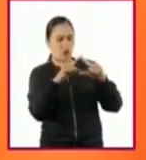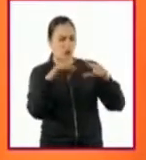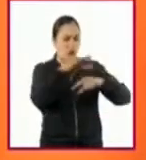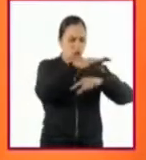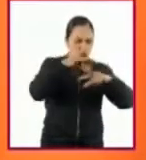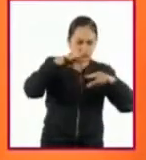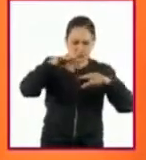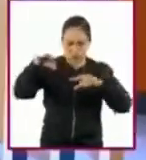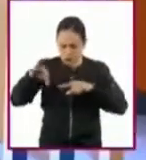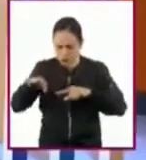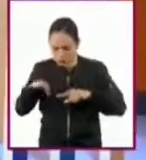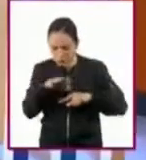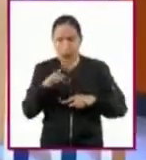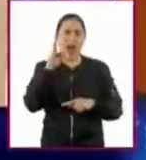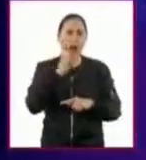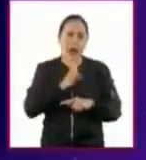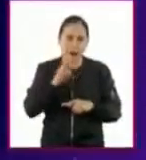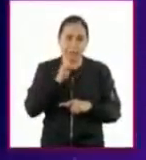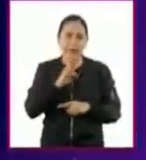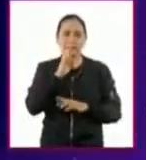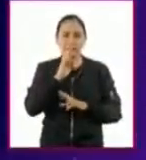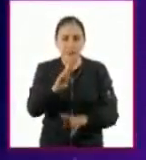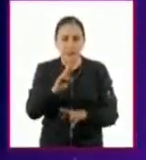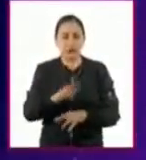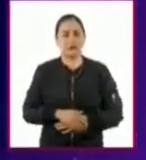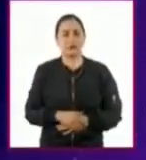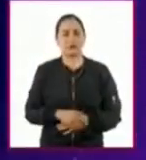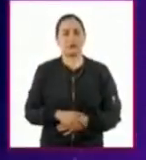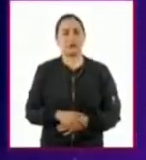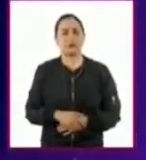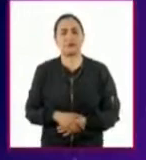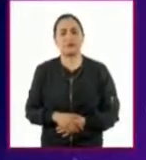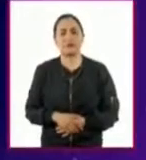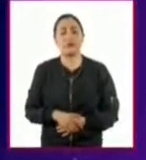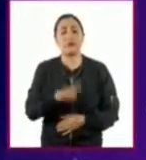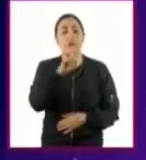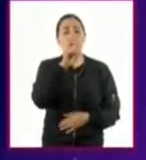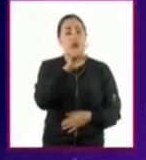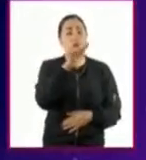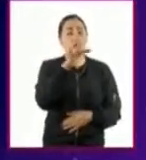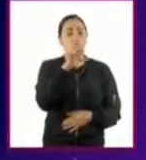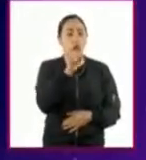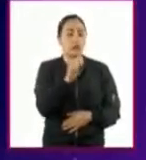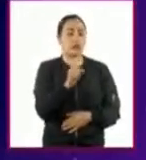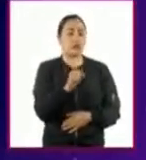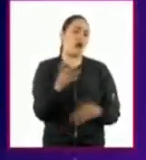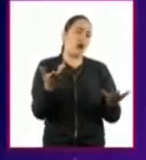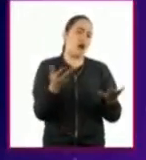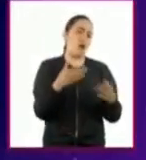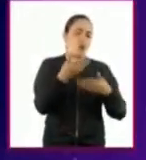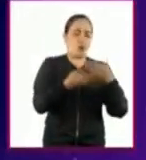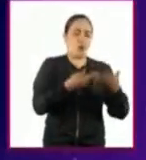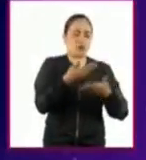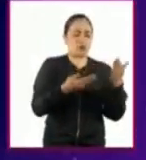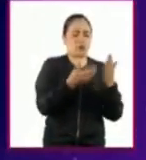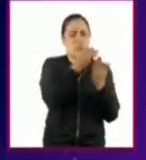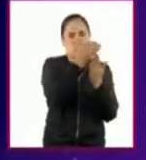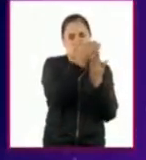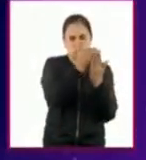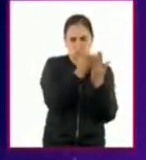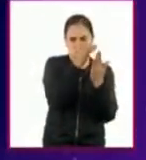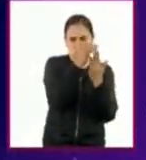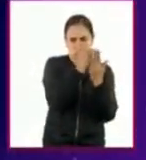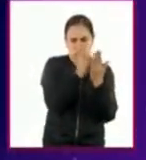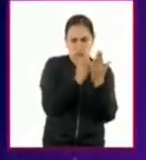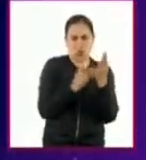sus respuestas. Luis describió los pasos que siguió para trazar las figuras. Para el primer triángulo